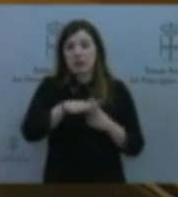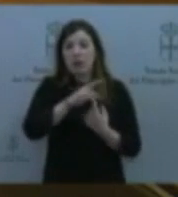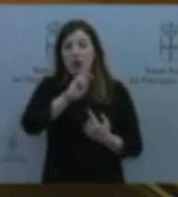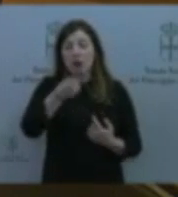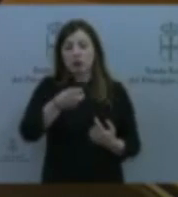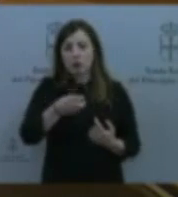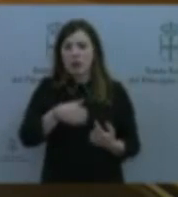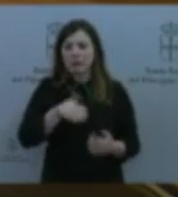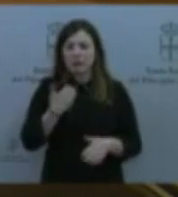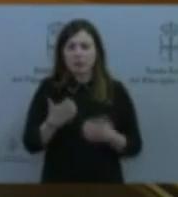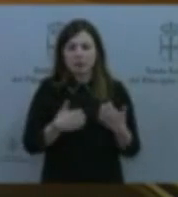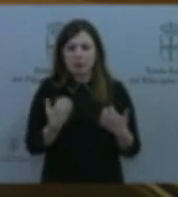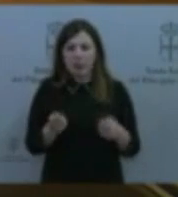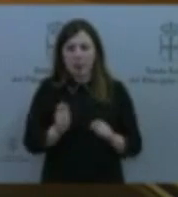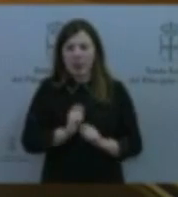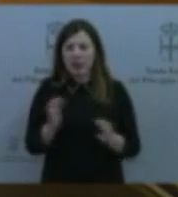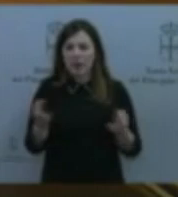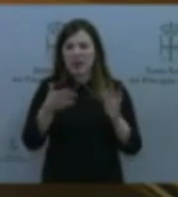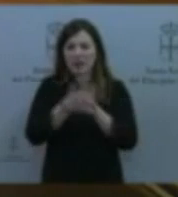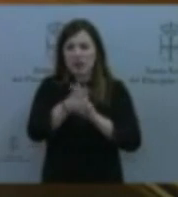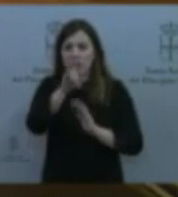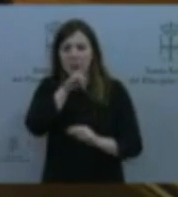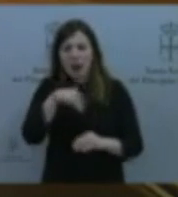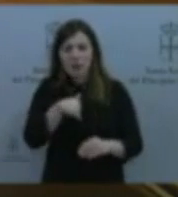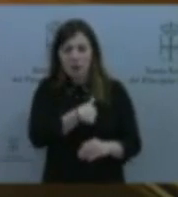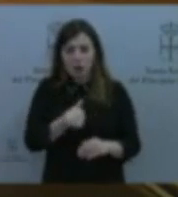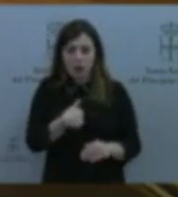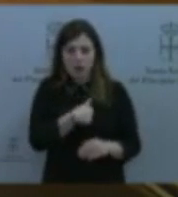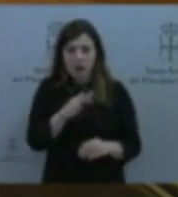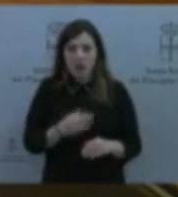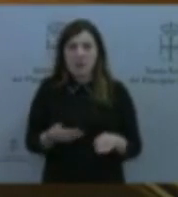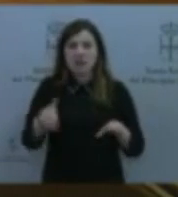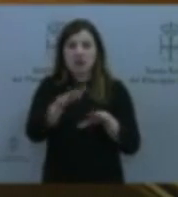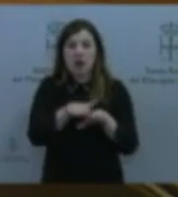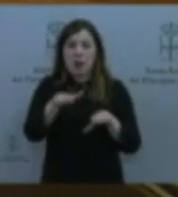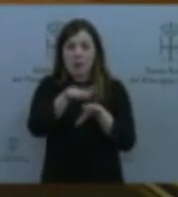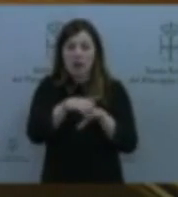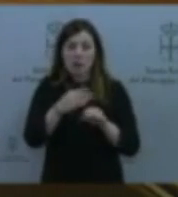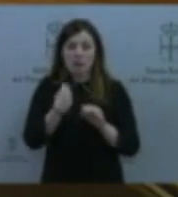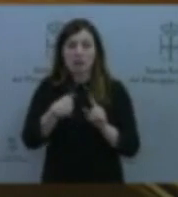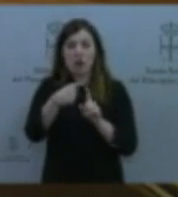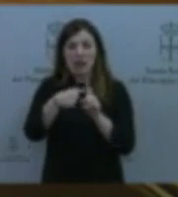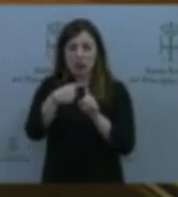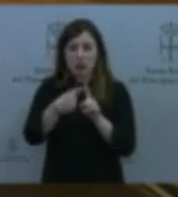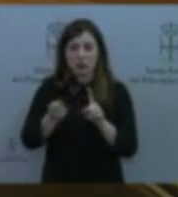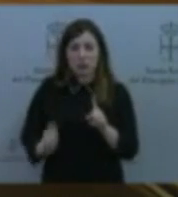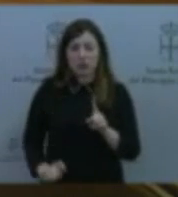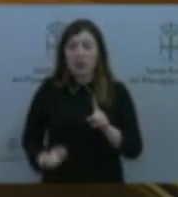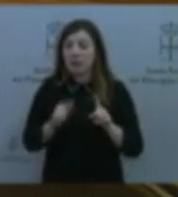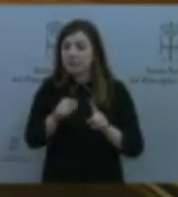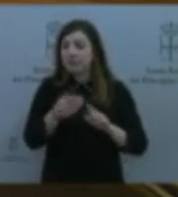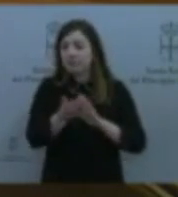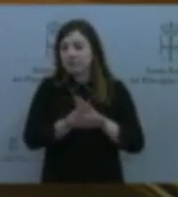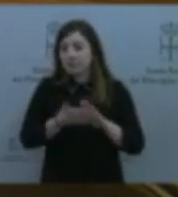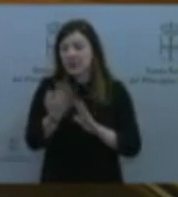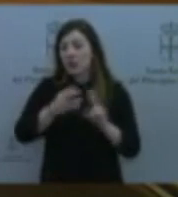de funciones y solapamientos entre categorías. Y ahí está una cuestión que sí es